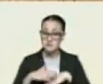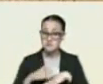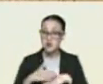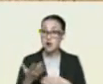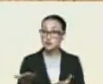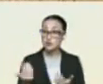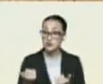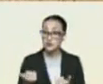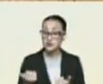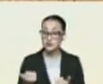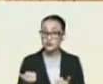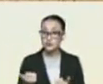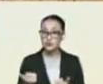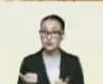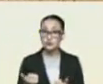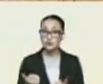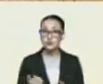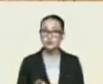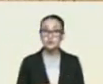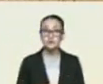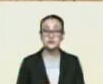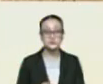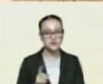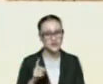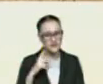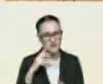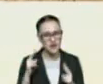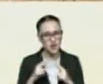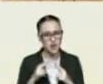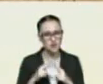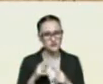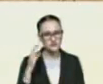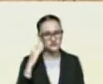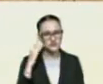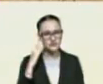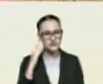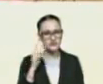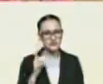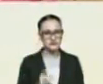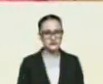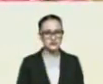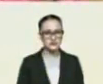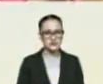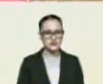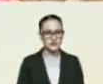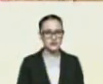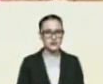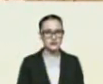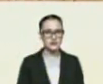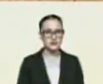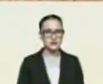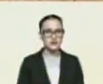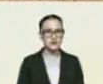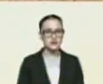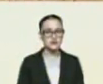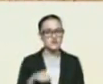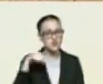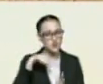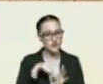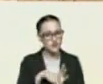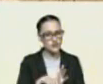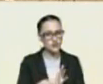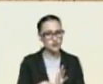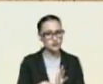de reprogramación también conozcan y sepan, no el detalle, pero sí con mayor